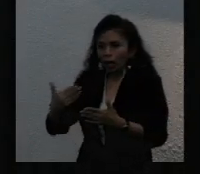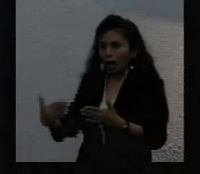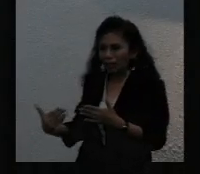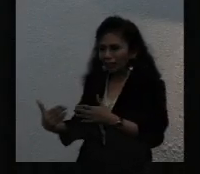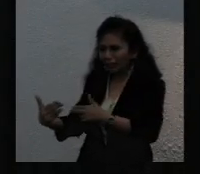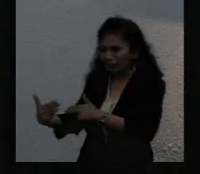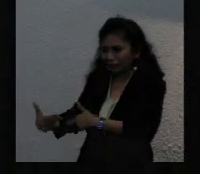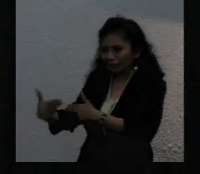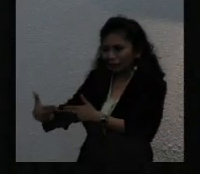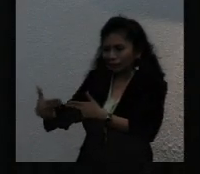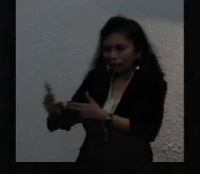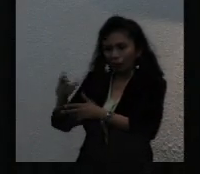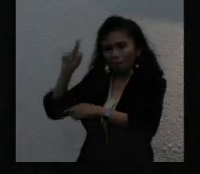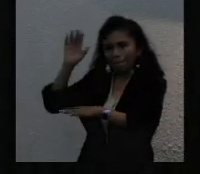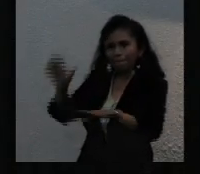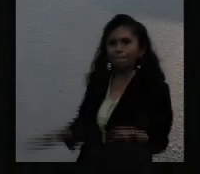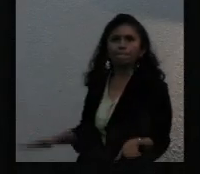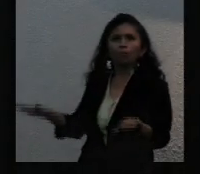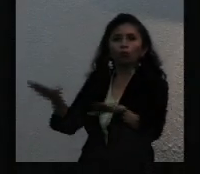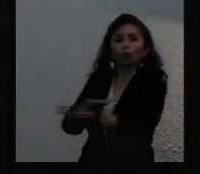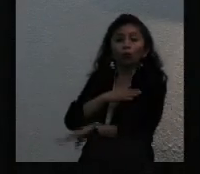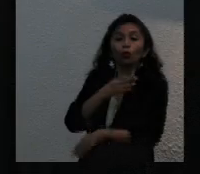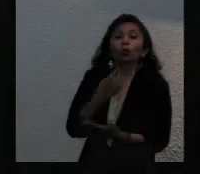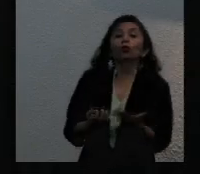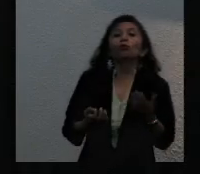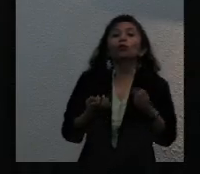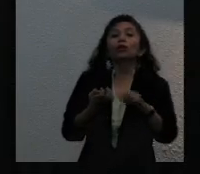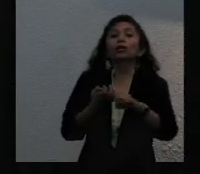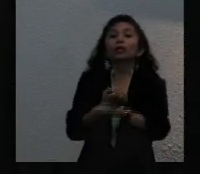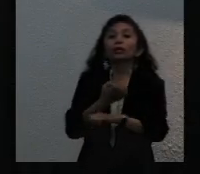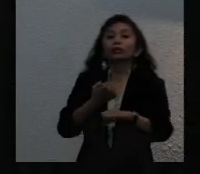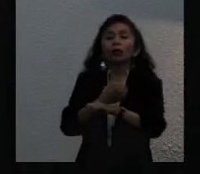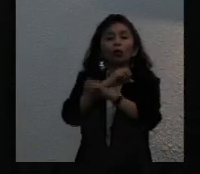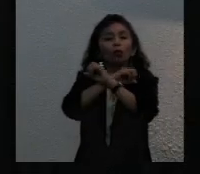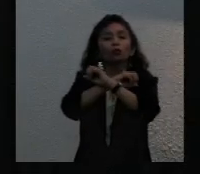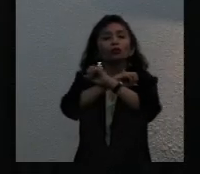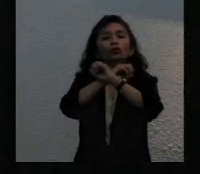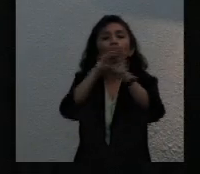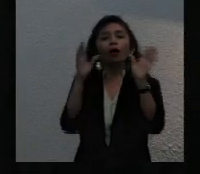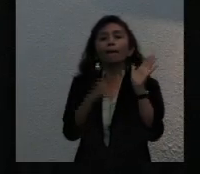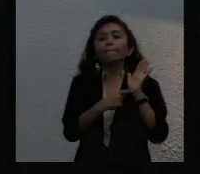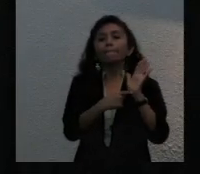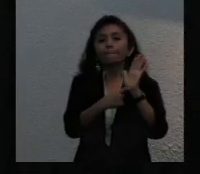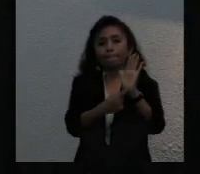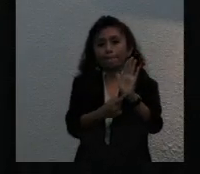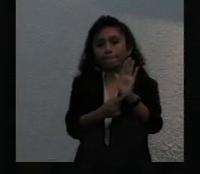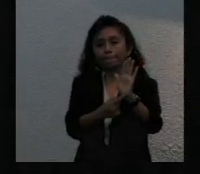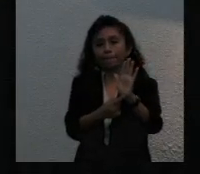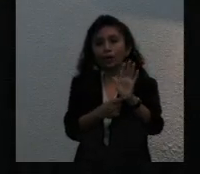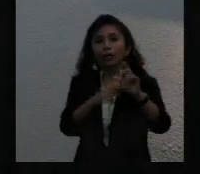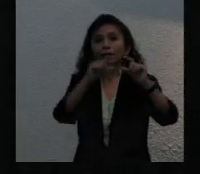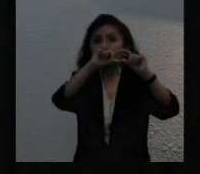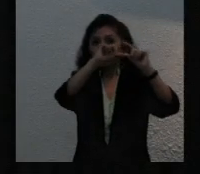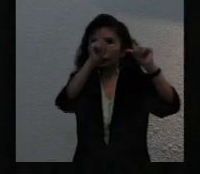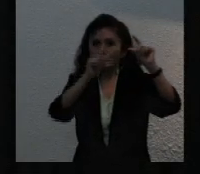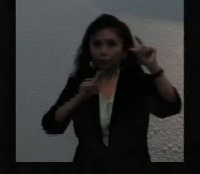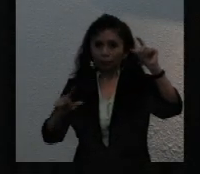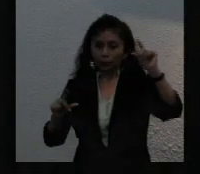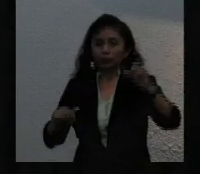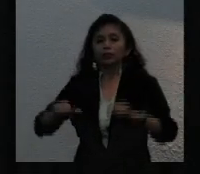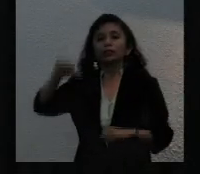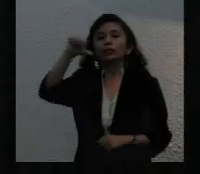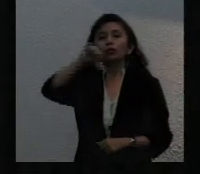heredada a ser una de las entidades con mayor transparencia y rendición de cuentas del país.